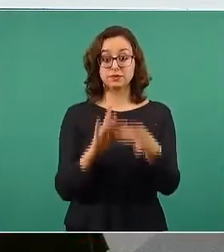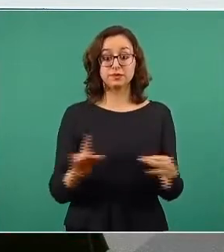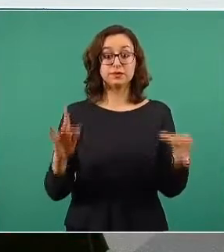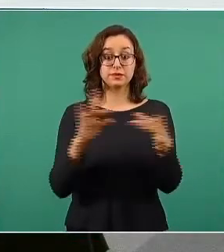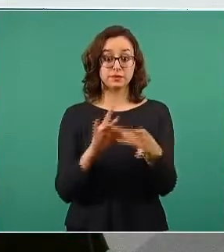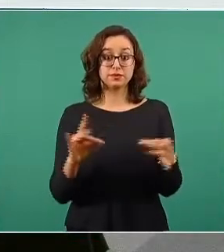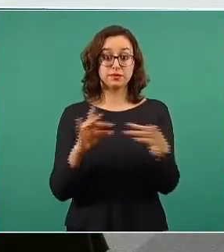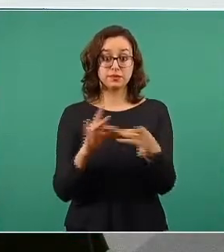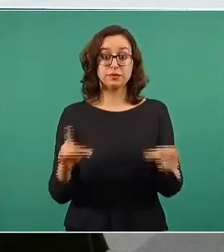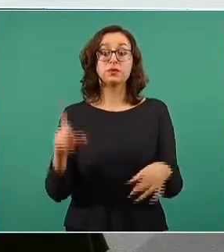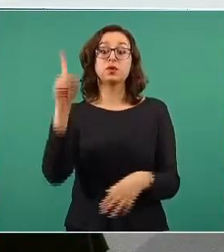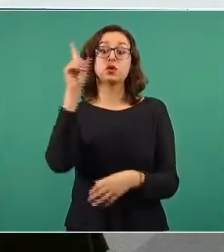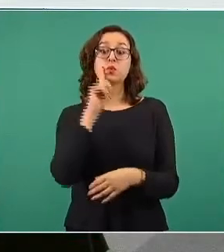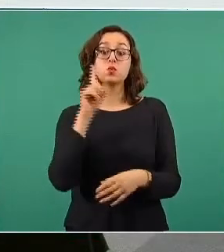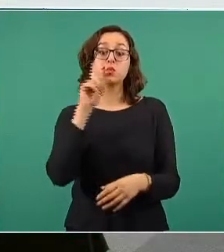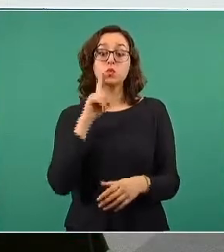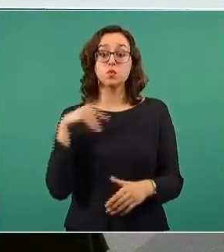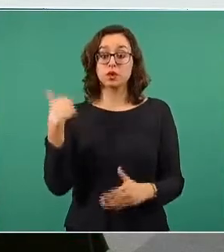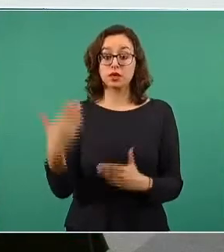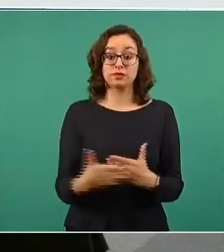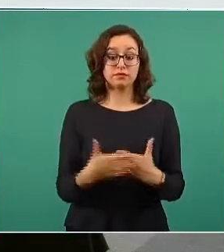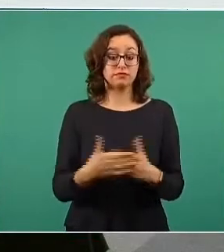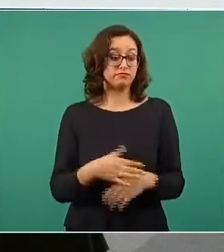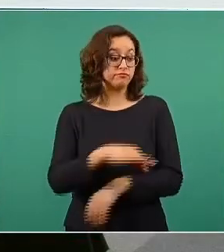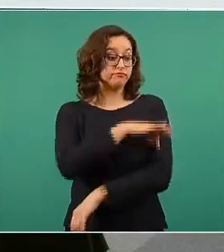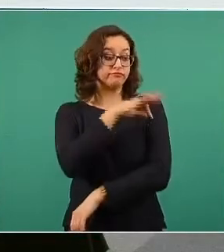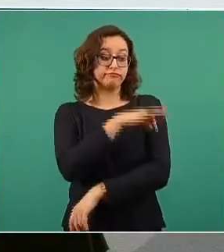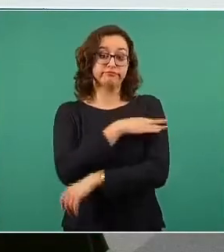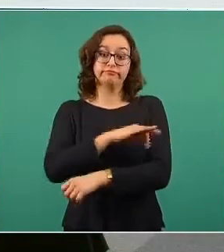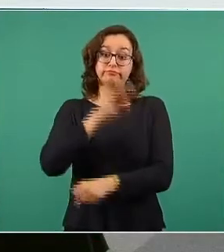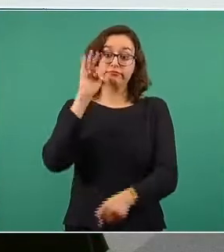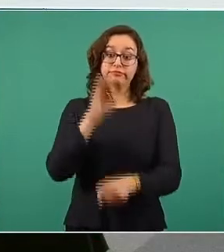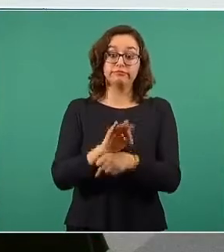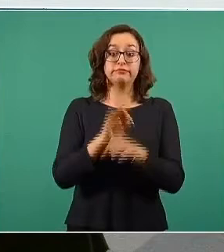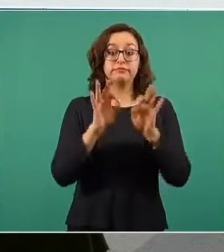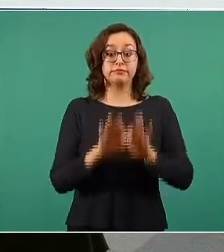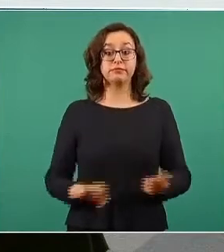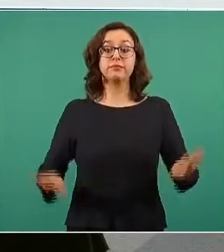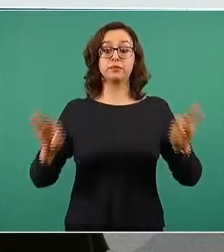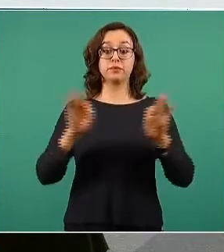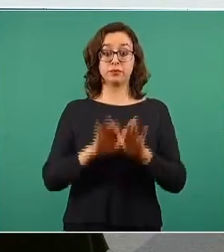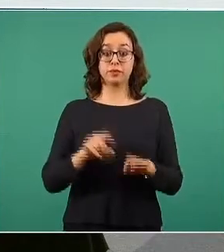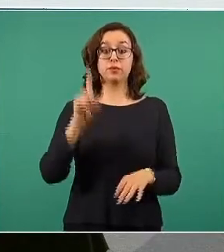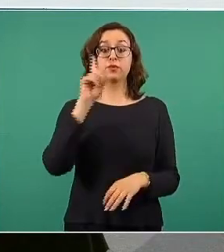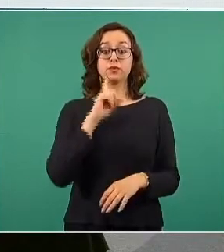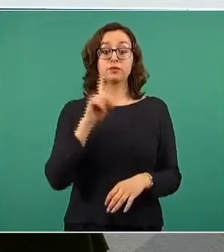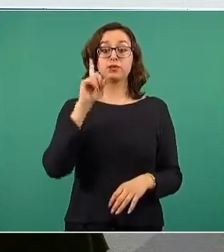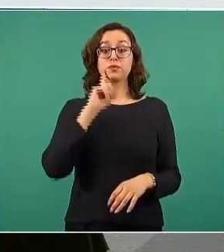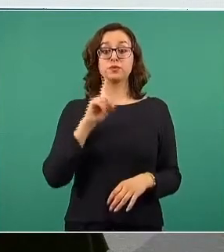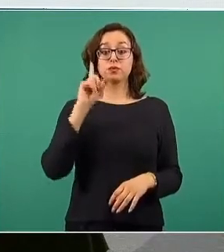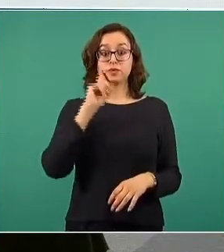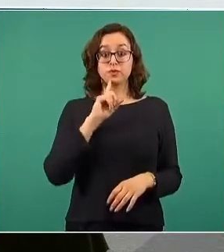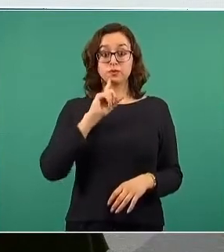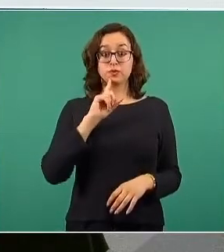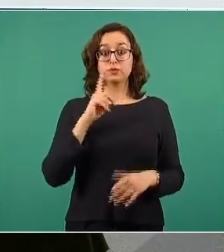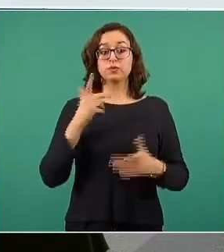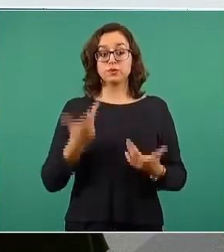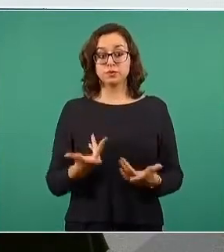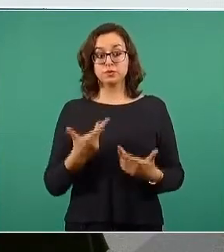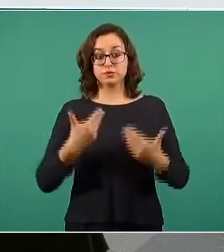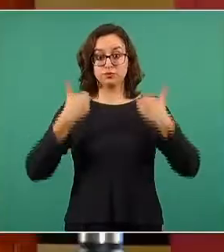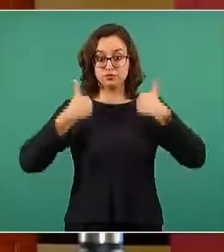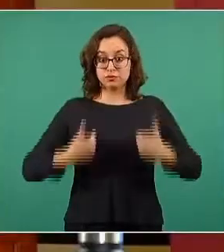vacunas en las mujeres embarazadas son importantes no solamente para protegerles a ellas mismas, dado que existe